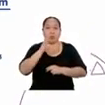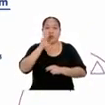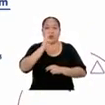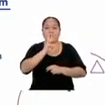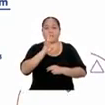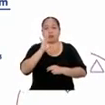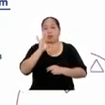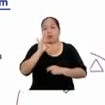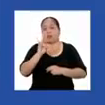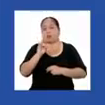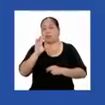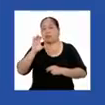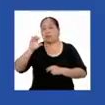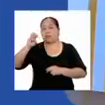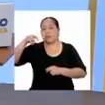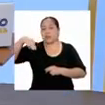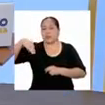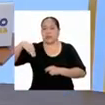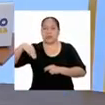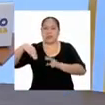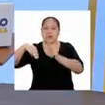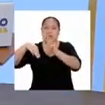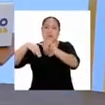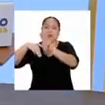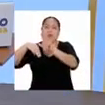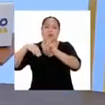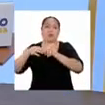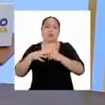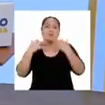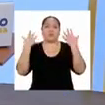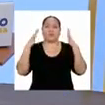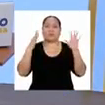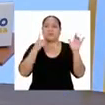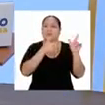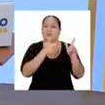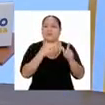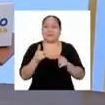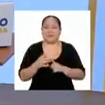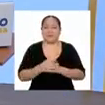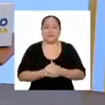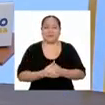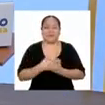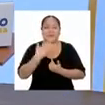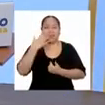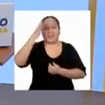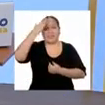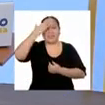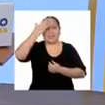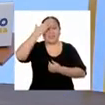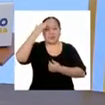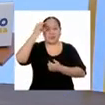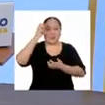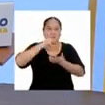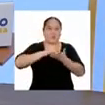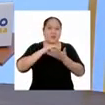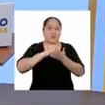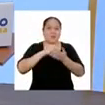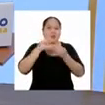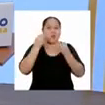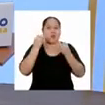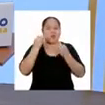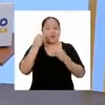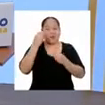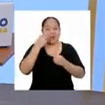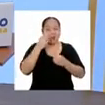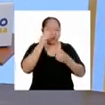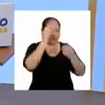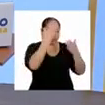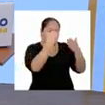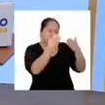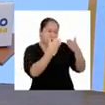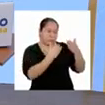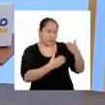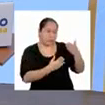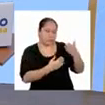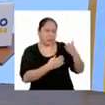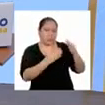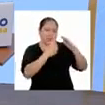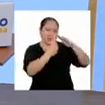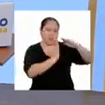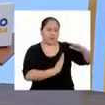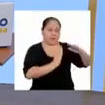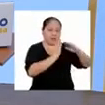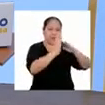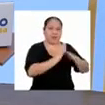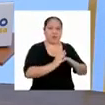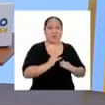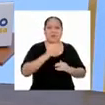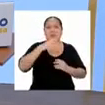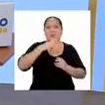130,67 centímetros cúbicos. ¡Lo logramos! Ahora sabemos más acerca de cómo hacer cálculos en el caso de las